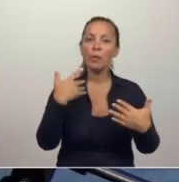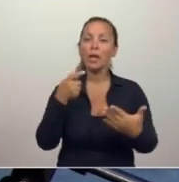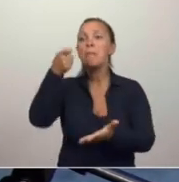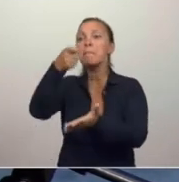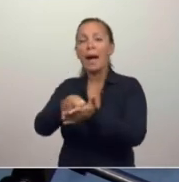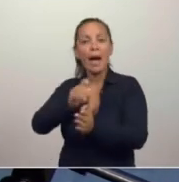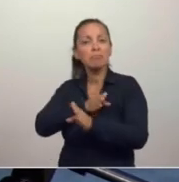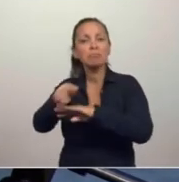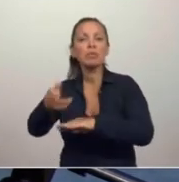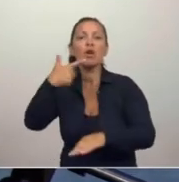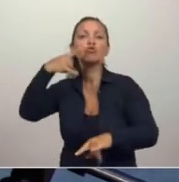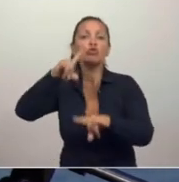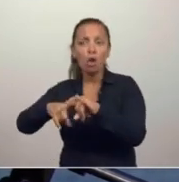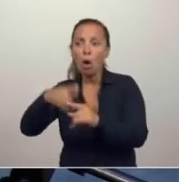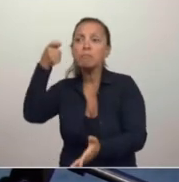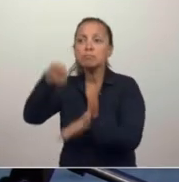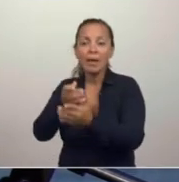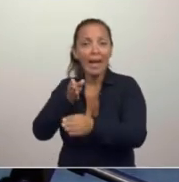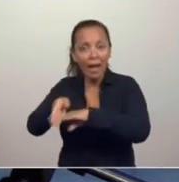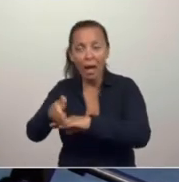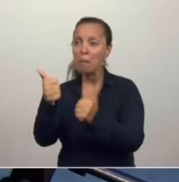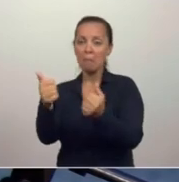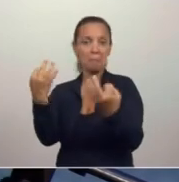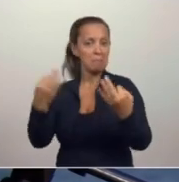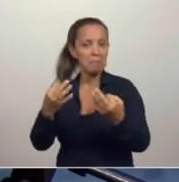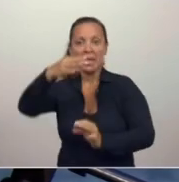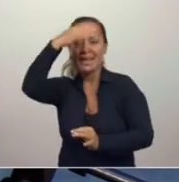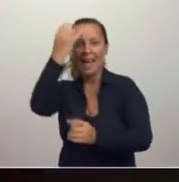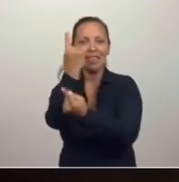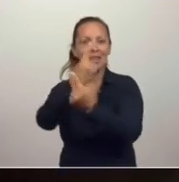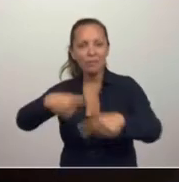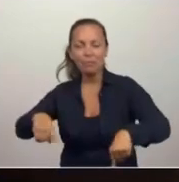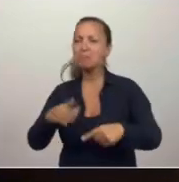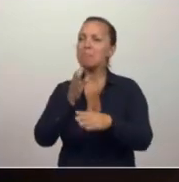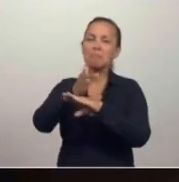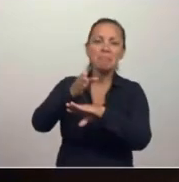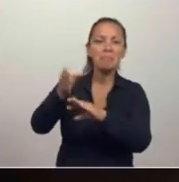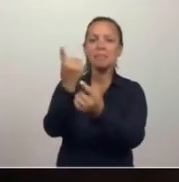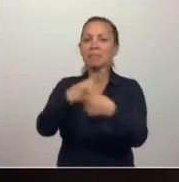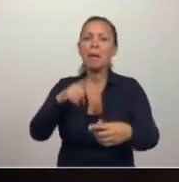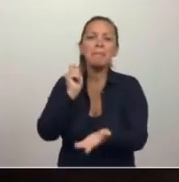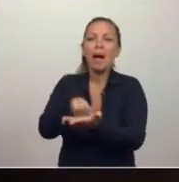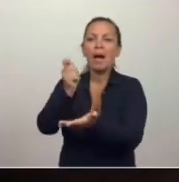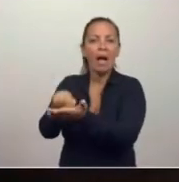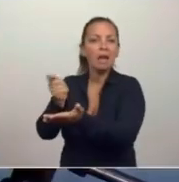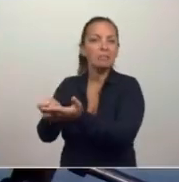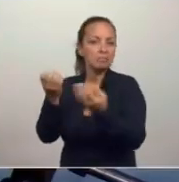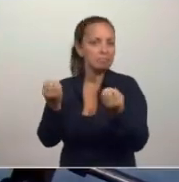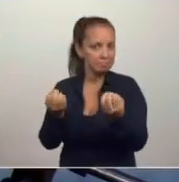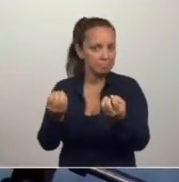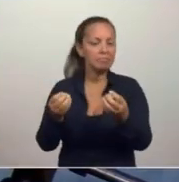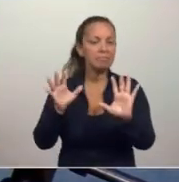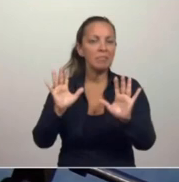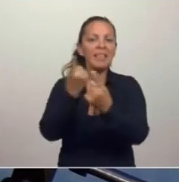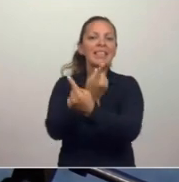un espectáculo ir al cine ir al teatro ir a alguno de los tantos espectáculos